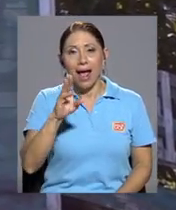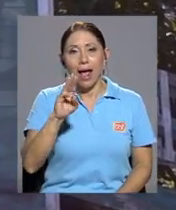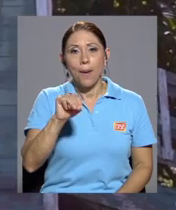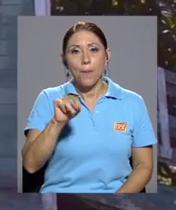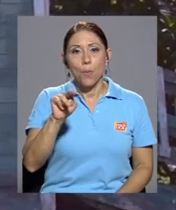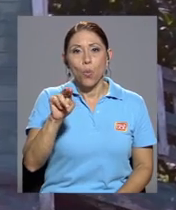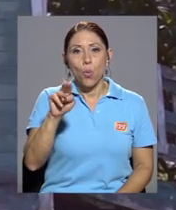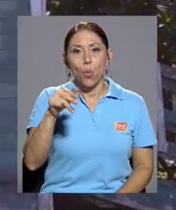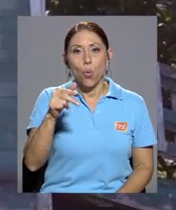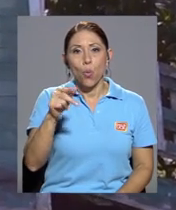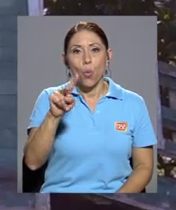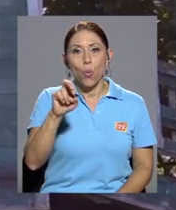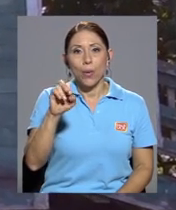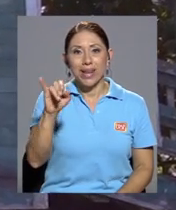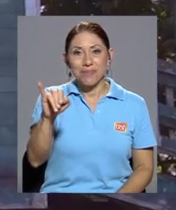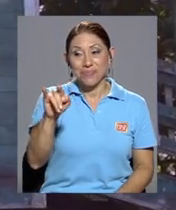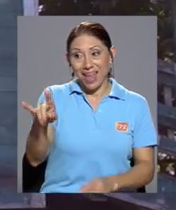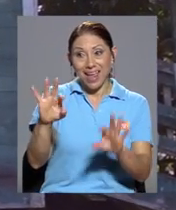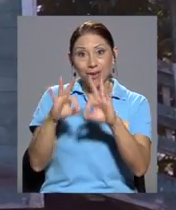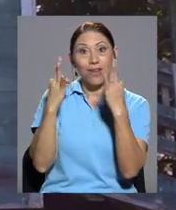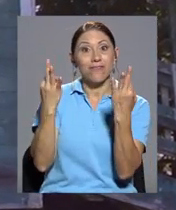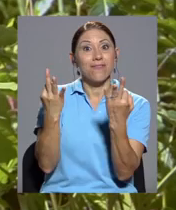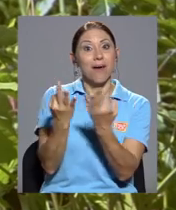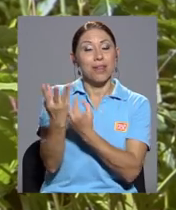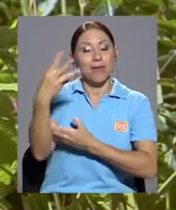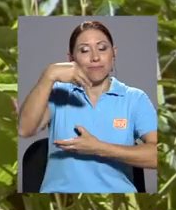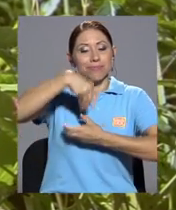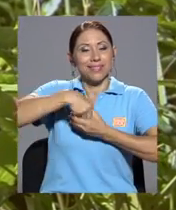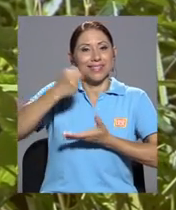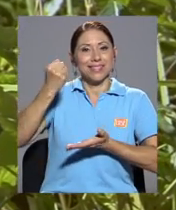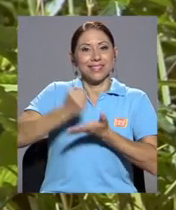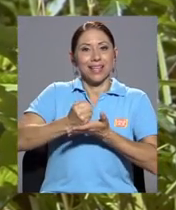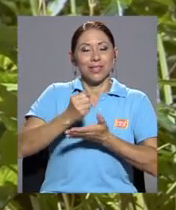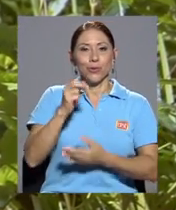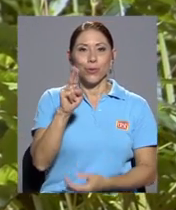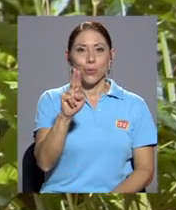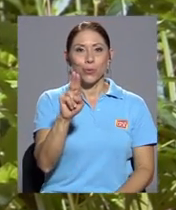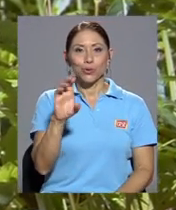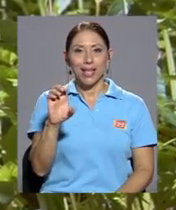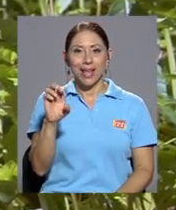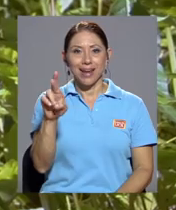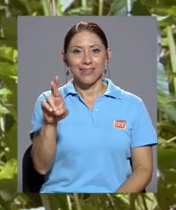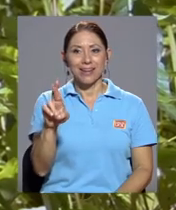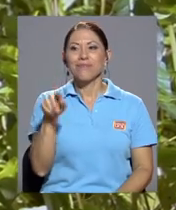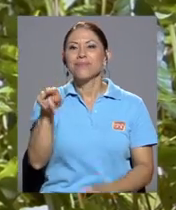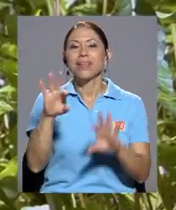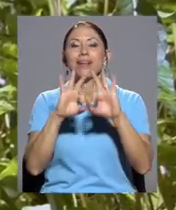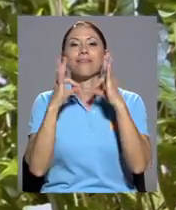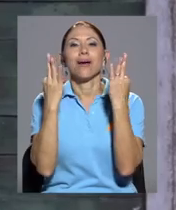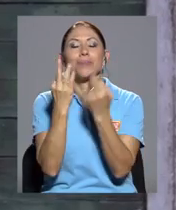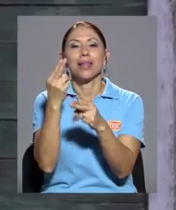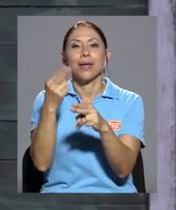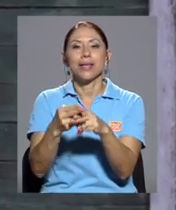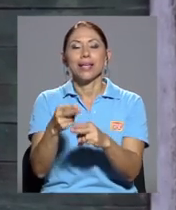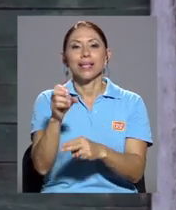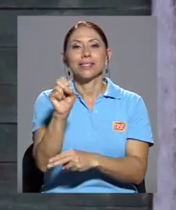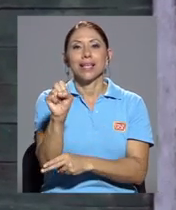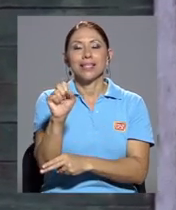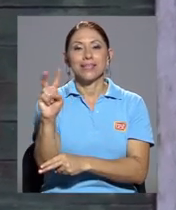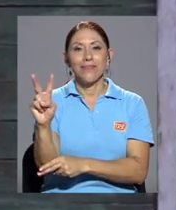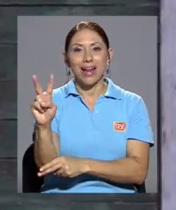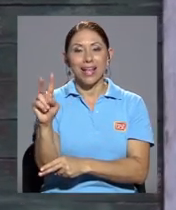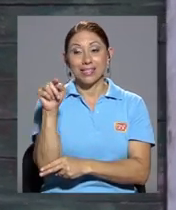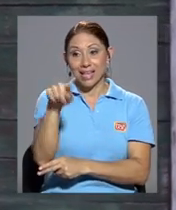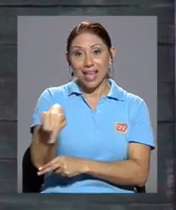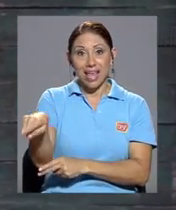encontramos a una familia que lleva en sus adentros el sello de la ucm se trata de la familia reyes vargas